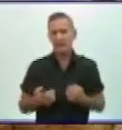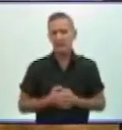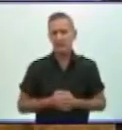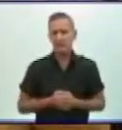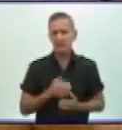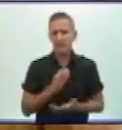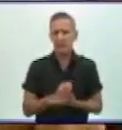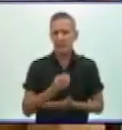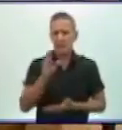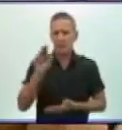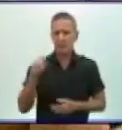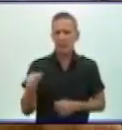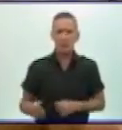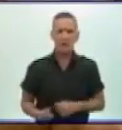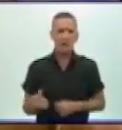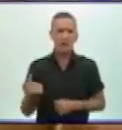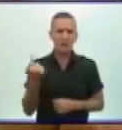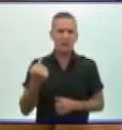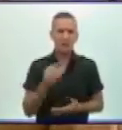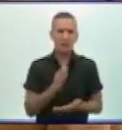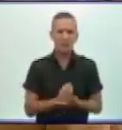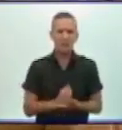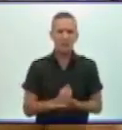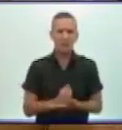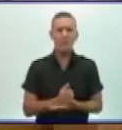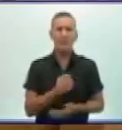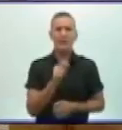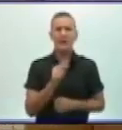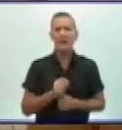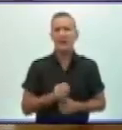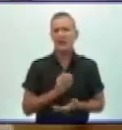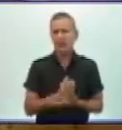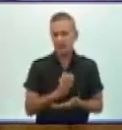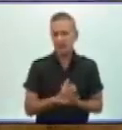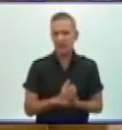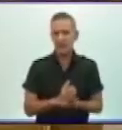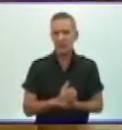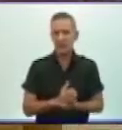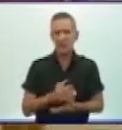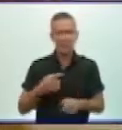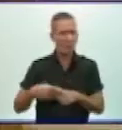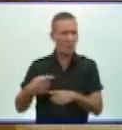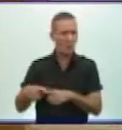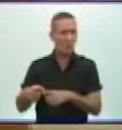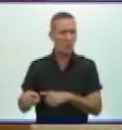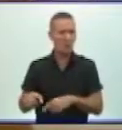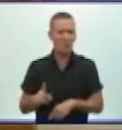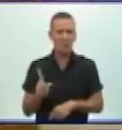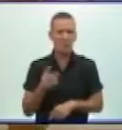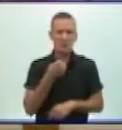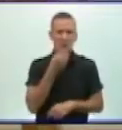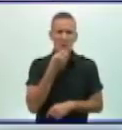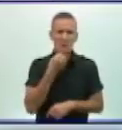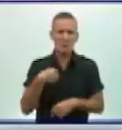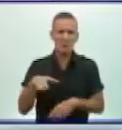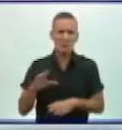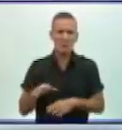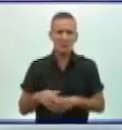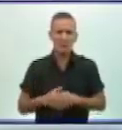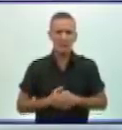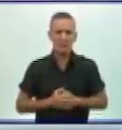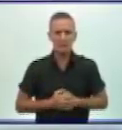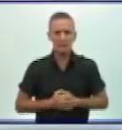las clases, nada más. Lo extra, no me interesa. Allá tú sabrás, yo no te digo nada más.